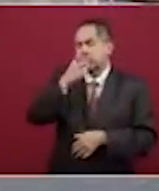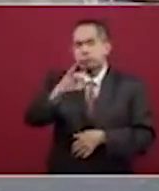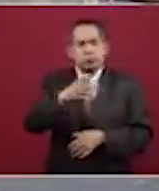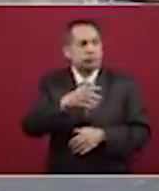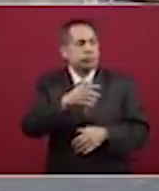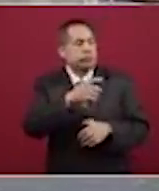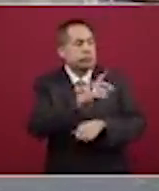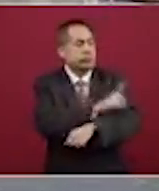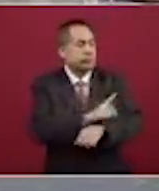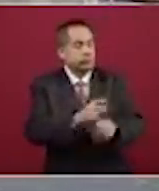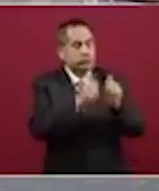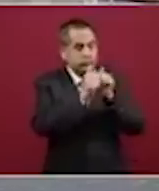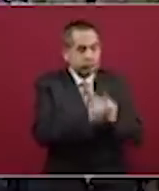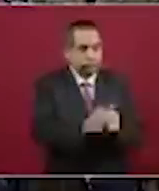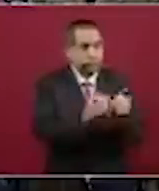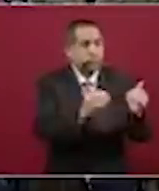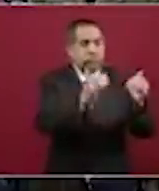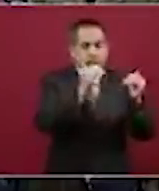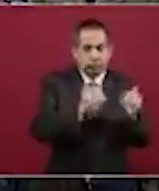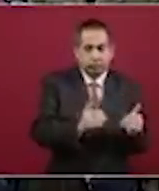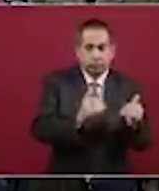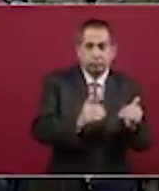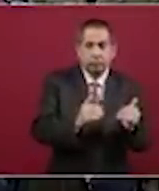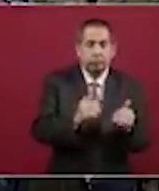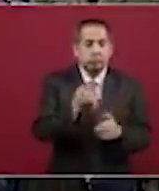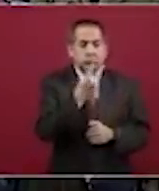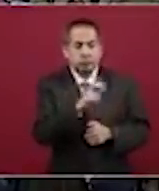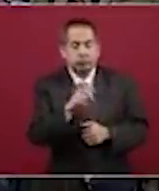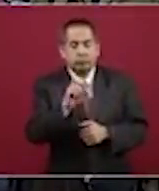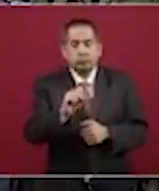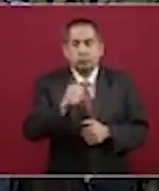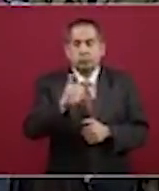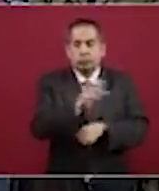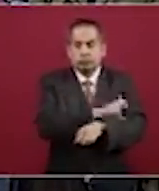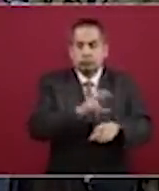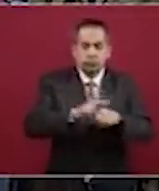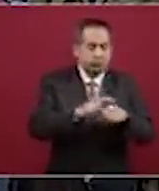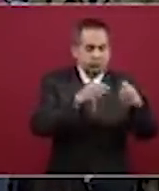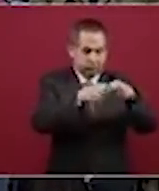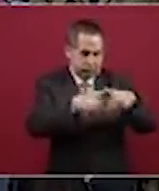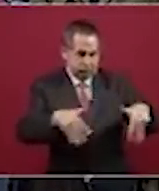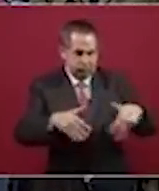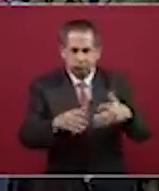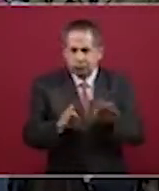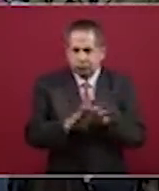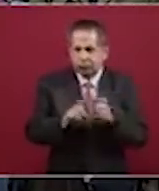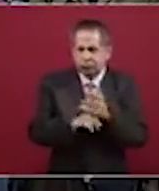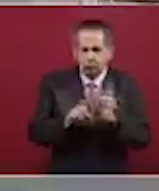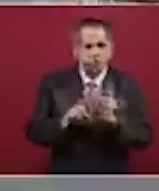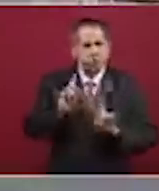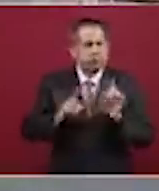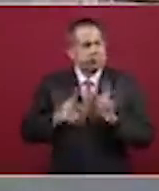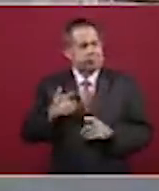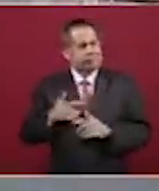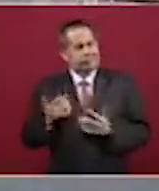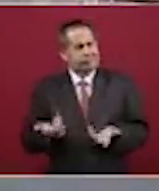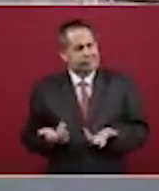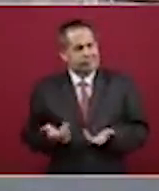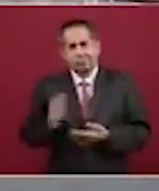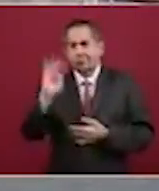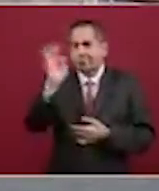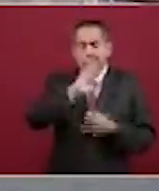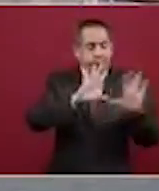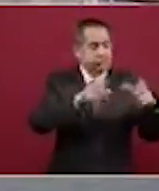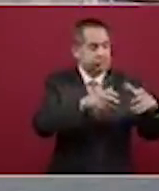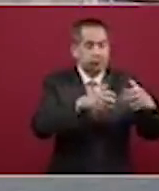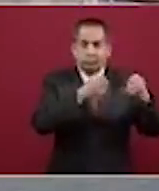el delegado, el gabinete y abajo las 266 coordinaciones. Así. Entonces, esta duda surge porque si el